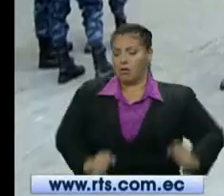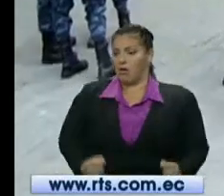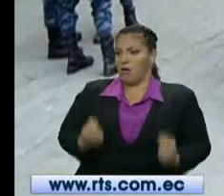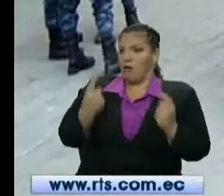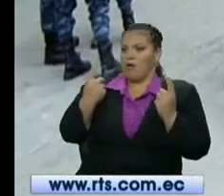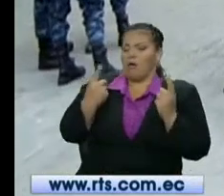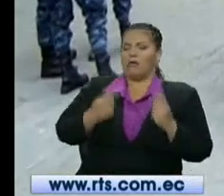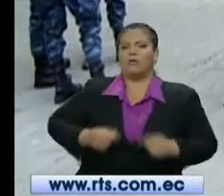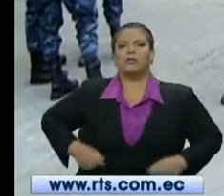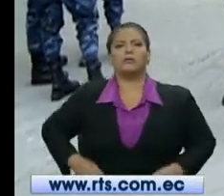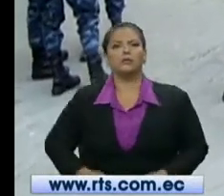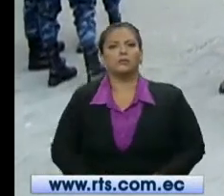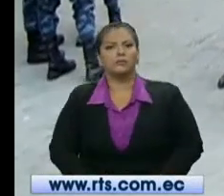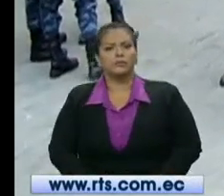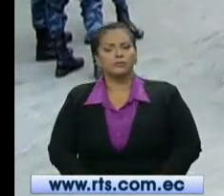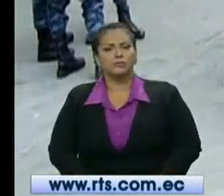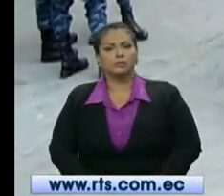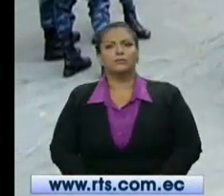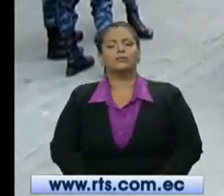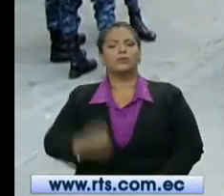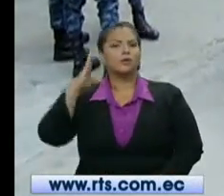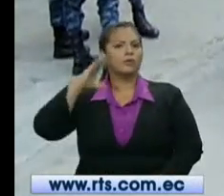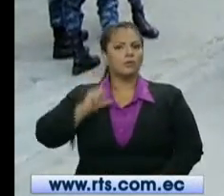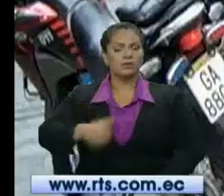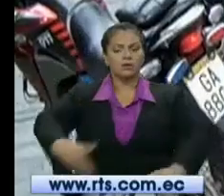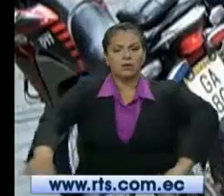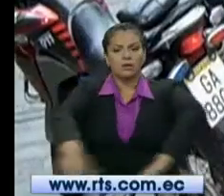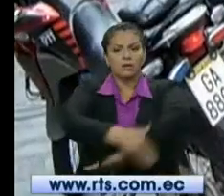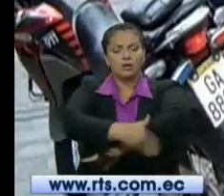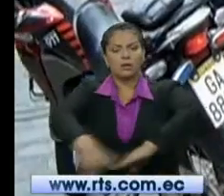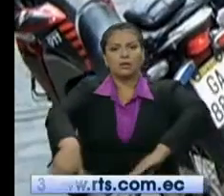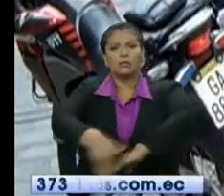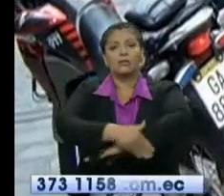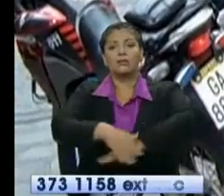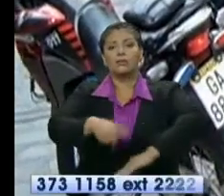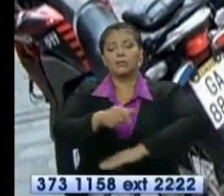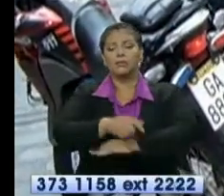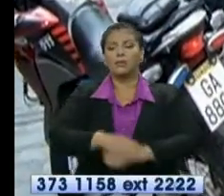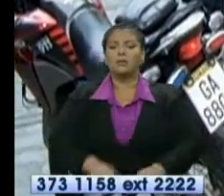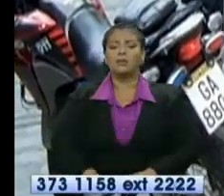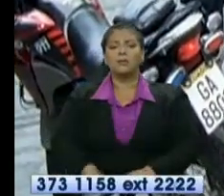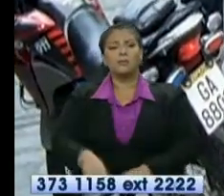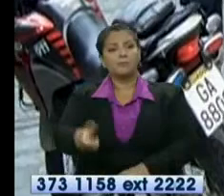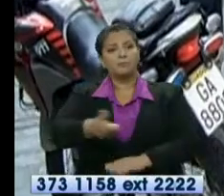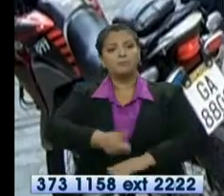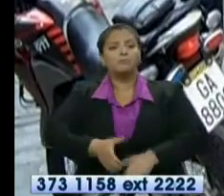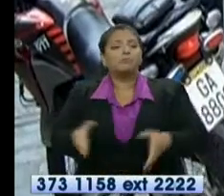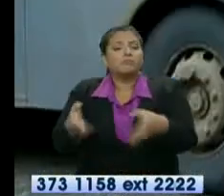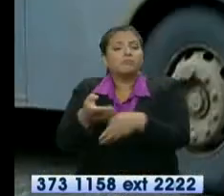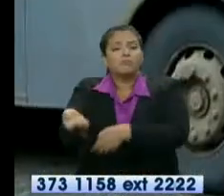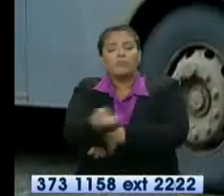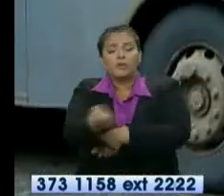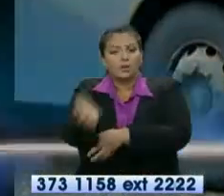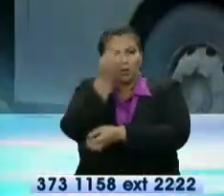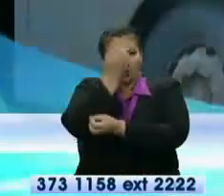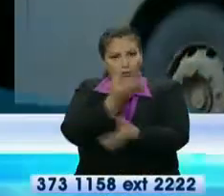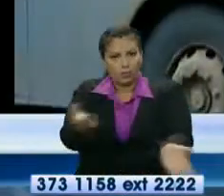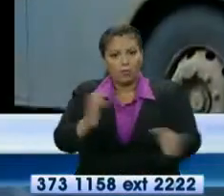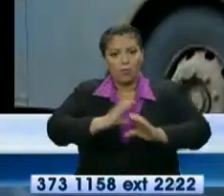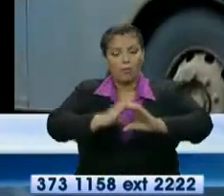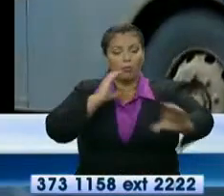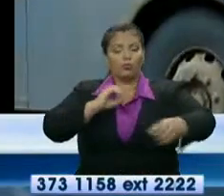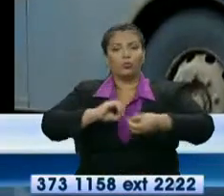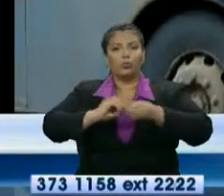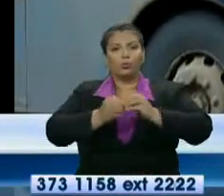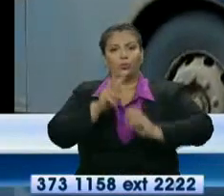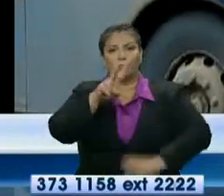El hecho se registró en las calles Angurima y Borrero de la capital azuaya. Según versiones de miembros del cuerpo de bomberos, el conductor del bus de la línea 28